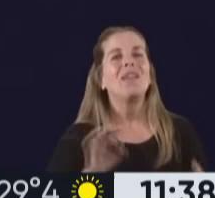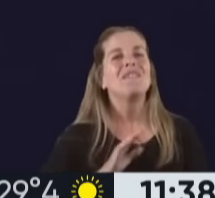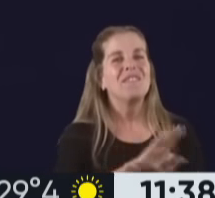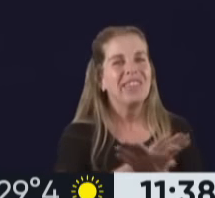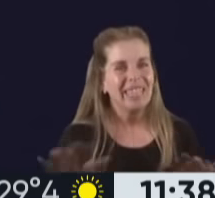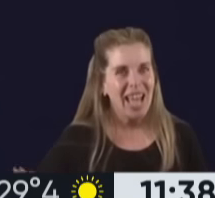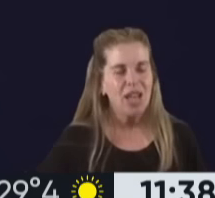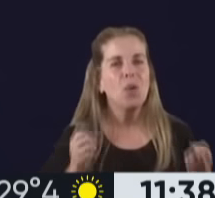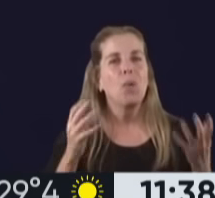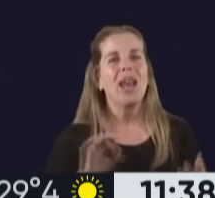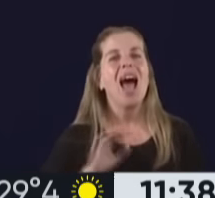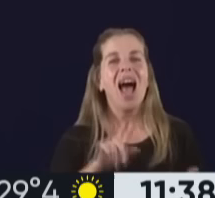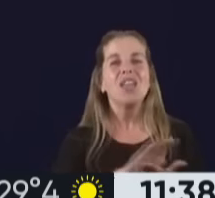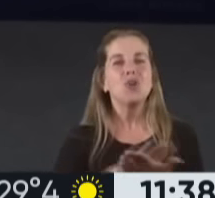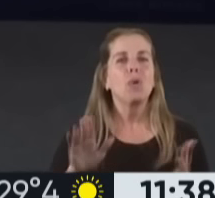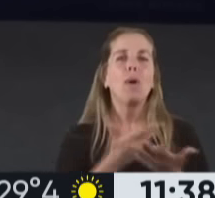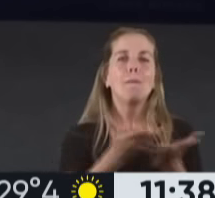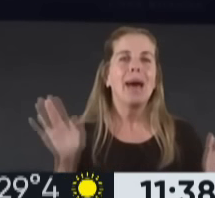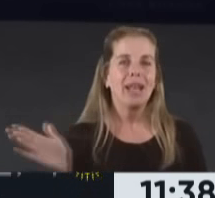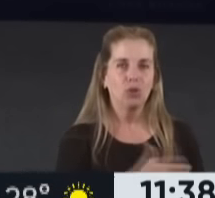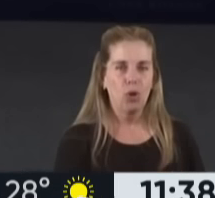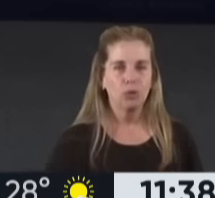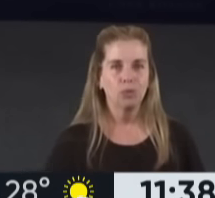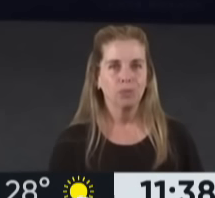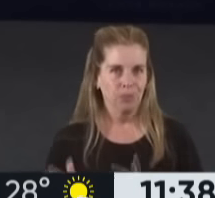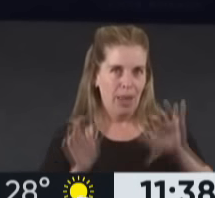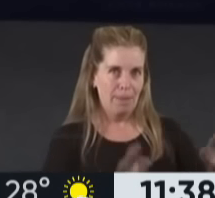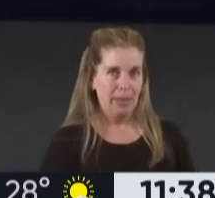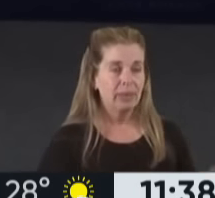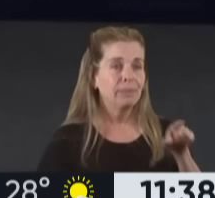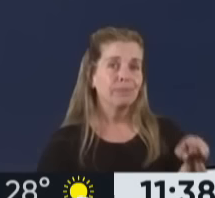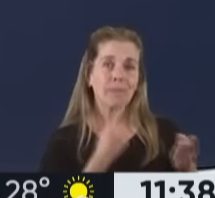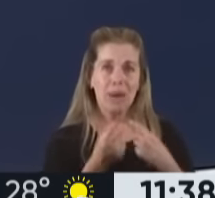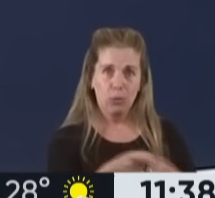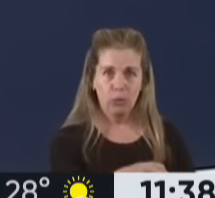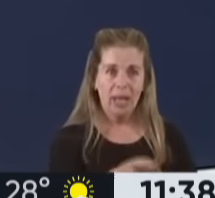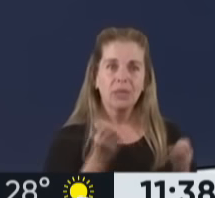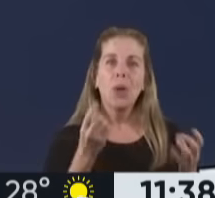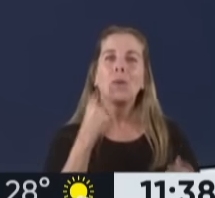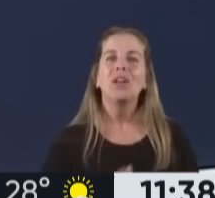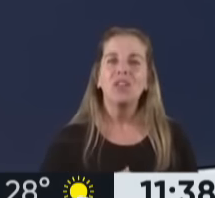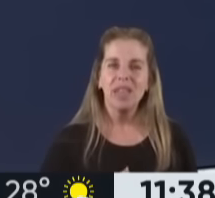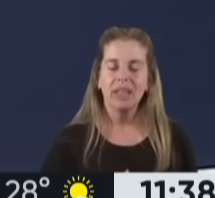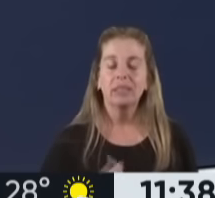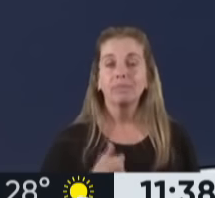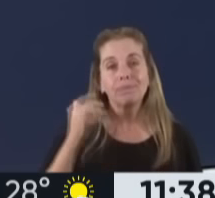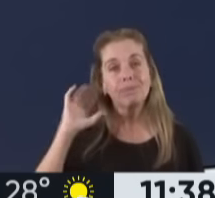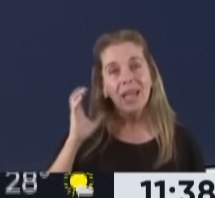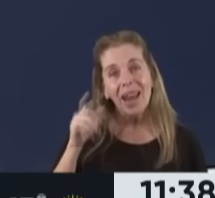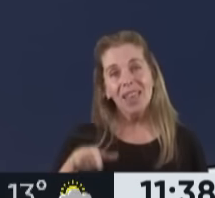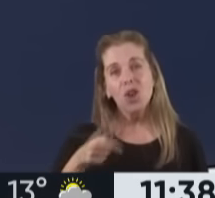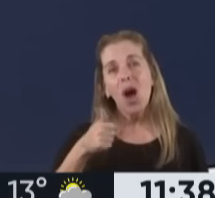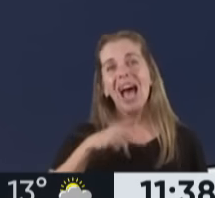por delante. Muchas gracias. Buenos días, señor jefe de gabinete. Gustavo Abuarab, Radio Aconcagua, Sitio